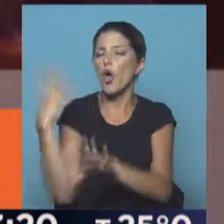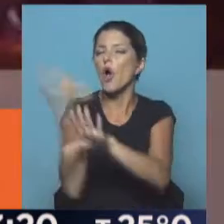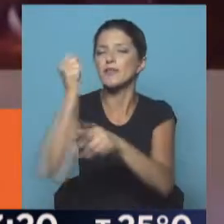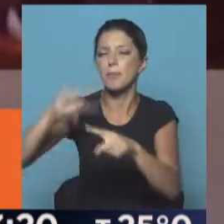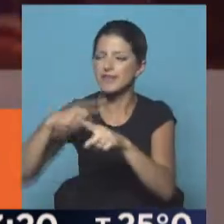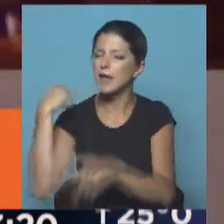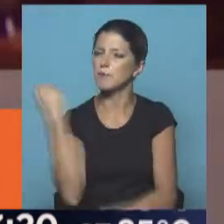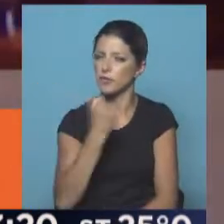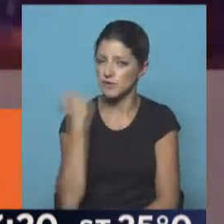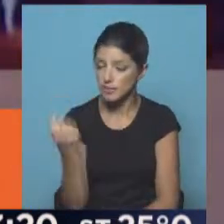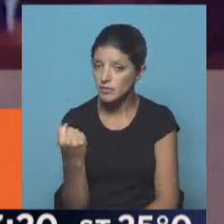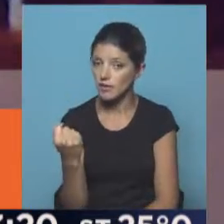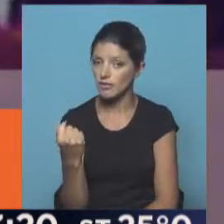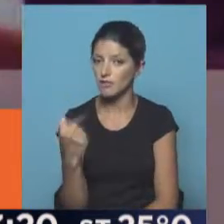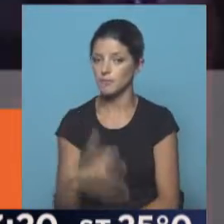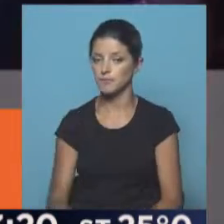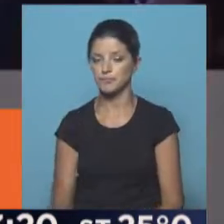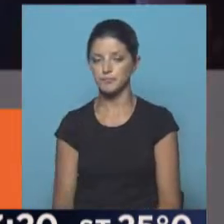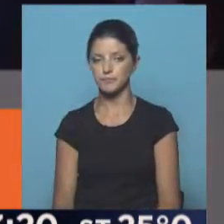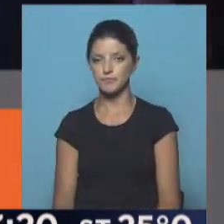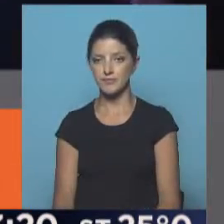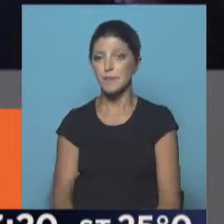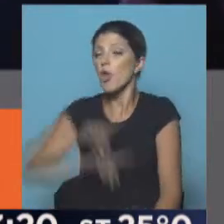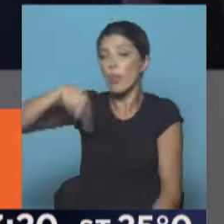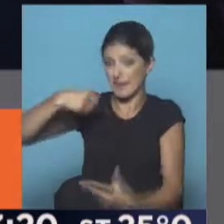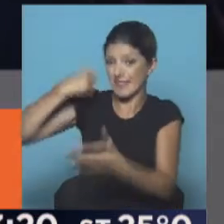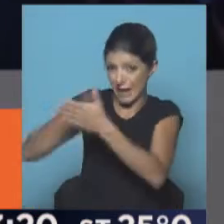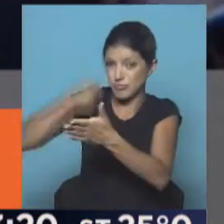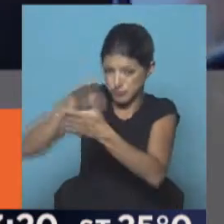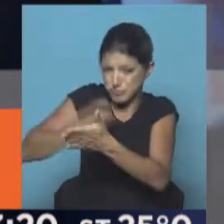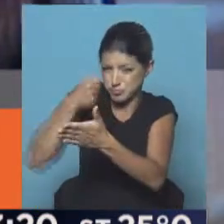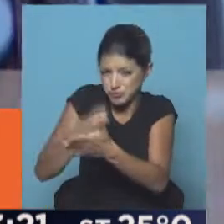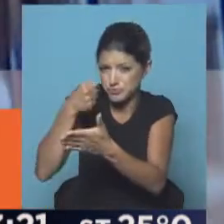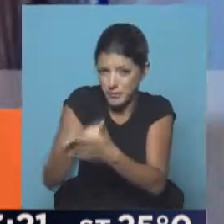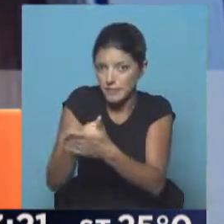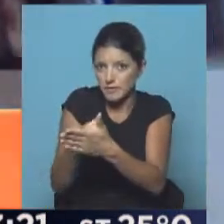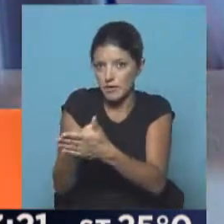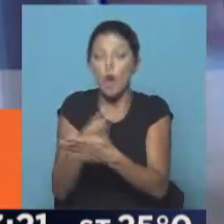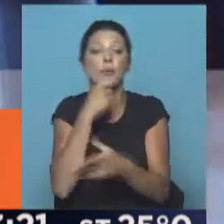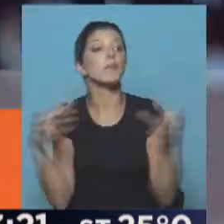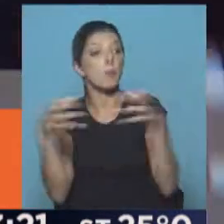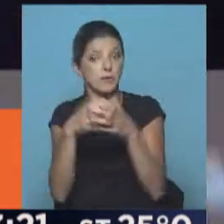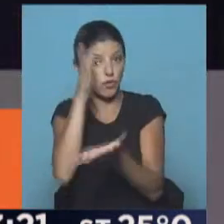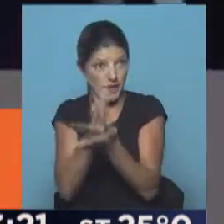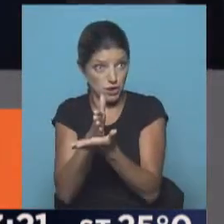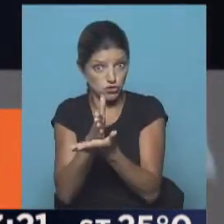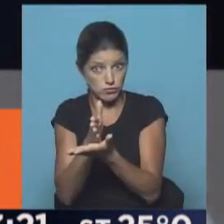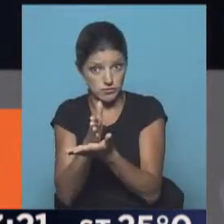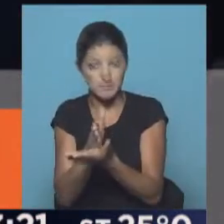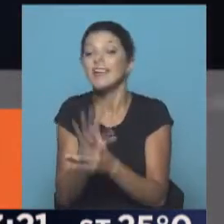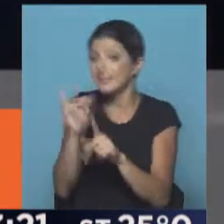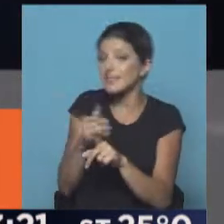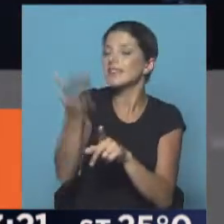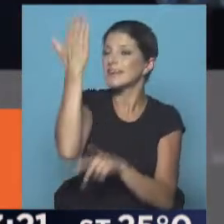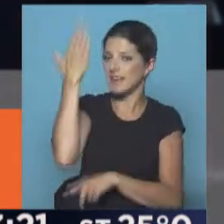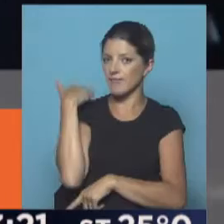son grandes conquistas políticas producto de luchas políticas. Luchas políticas de los derechos civiles, que tienen que ver con la derrota del